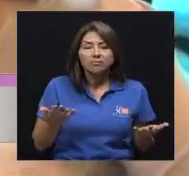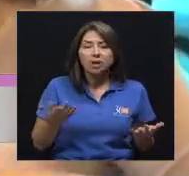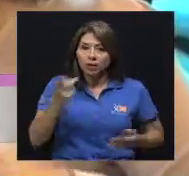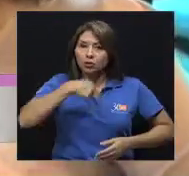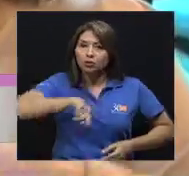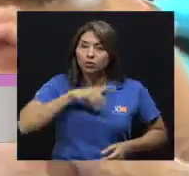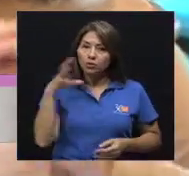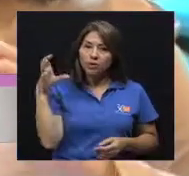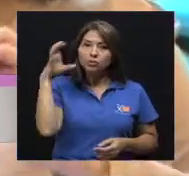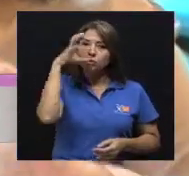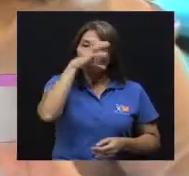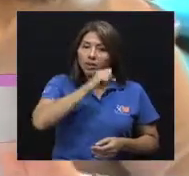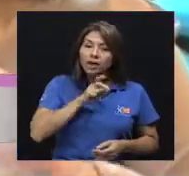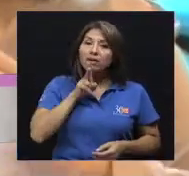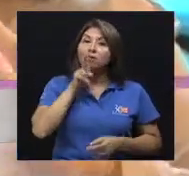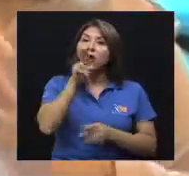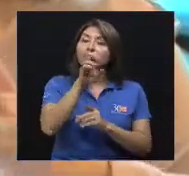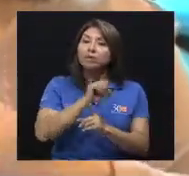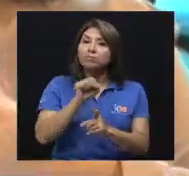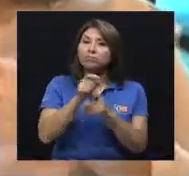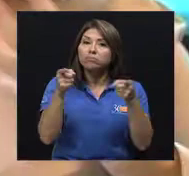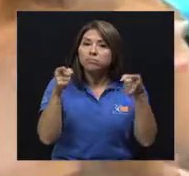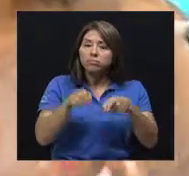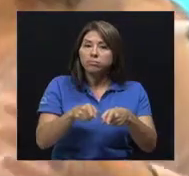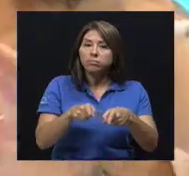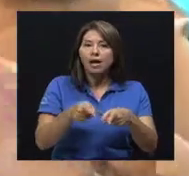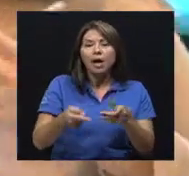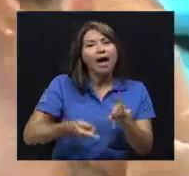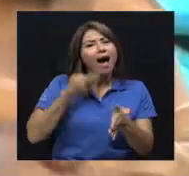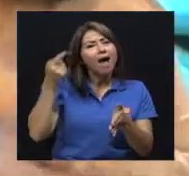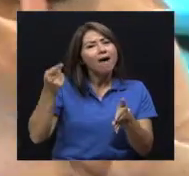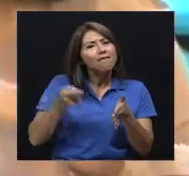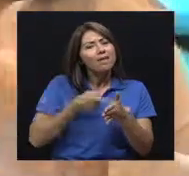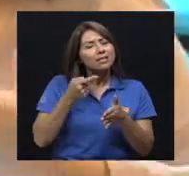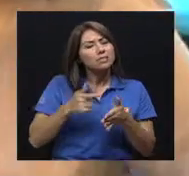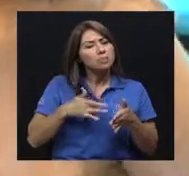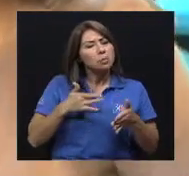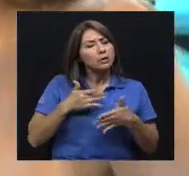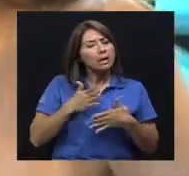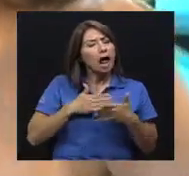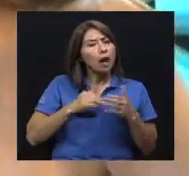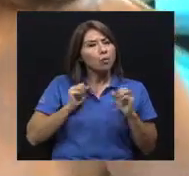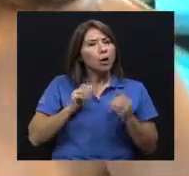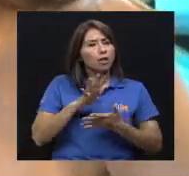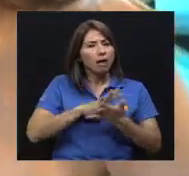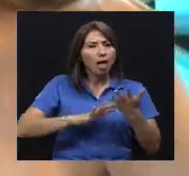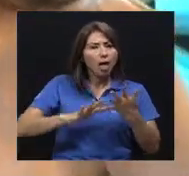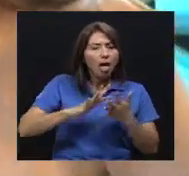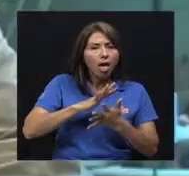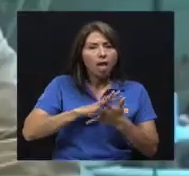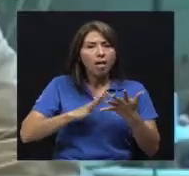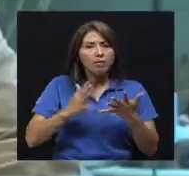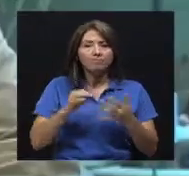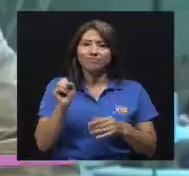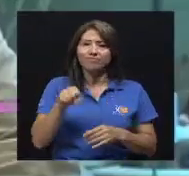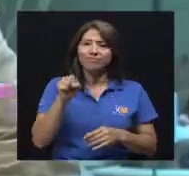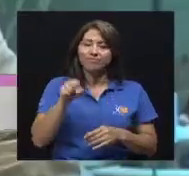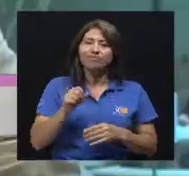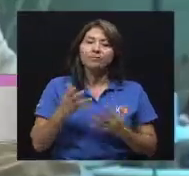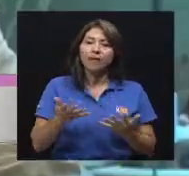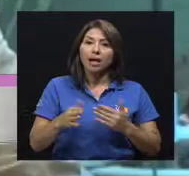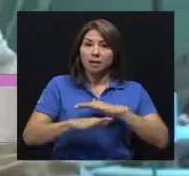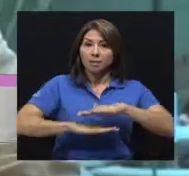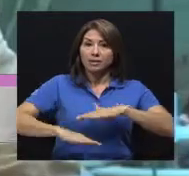que realmente estamos ante una situación? Porque a veces podrían confundirse esos síntomas, ¿verdad? Sí,